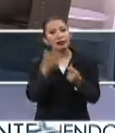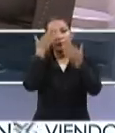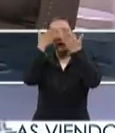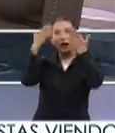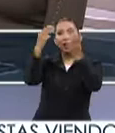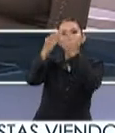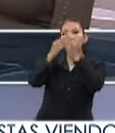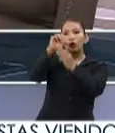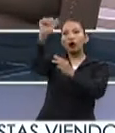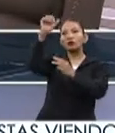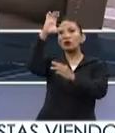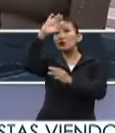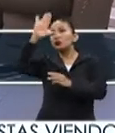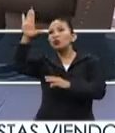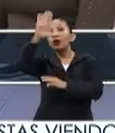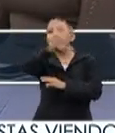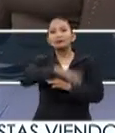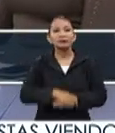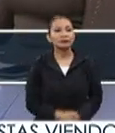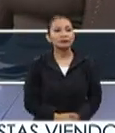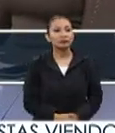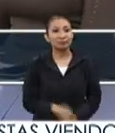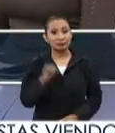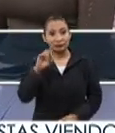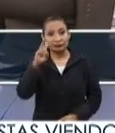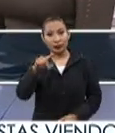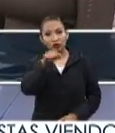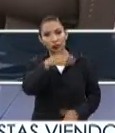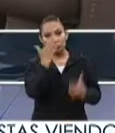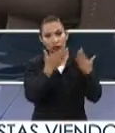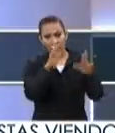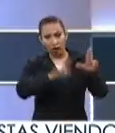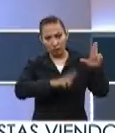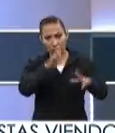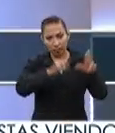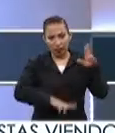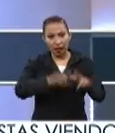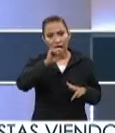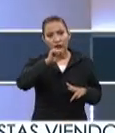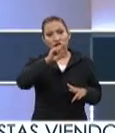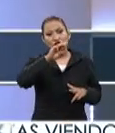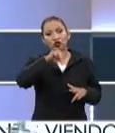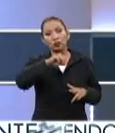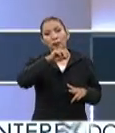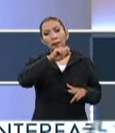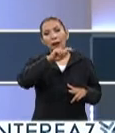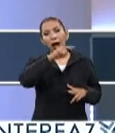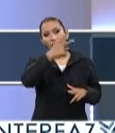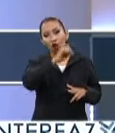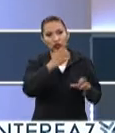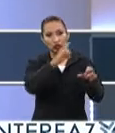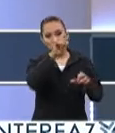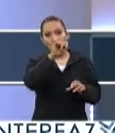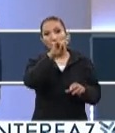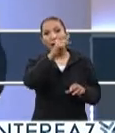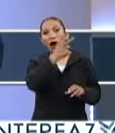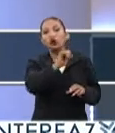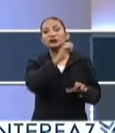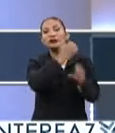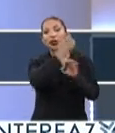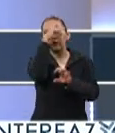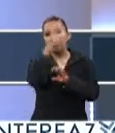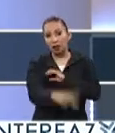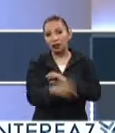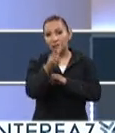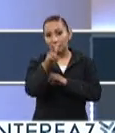visión del mundo hacia otras culturas. Claro, sí, sin duda alguna. Tú estás estudiando en la Escuela Normal de Zumpango, ahí en el Estado de México. Y bueno,